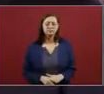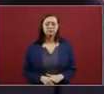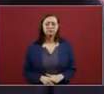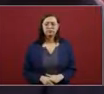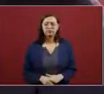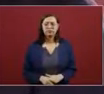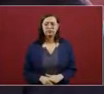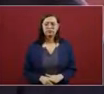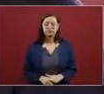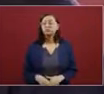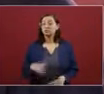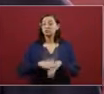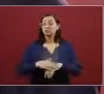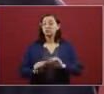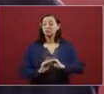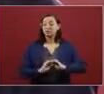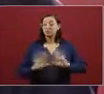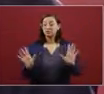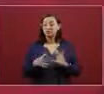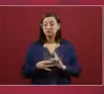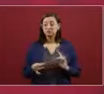Aclaro esto porque